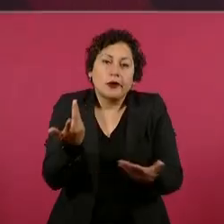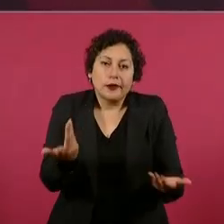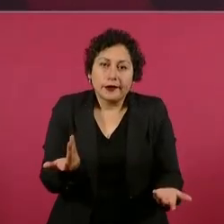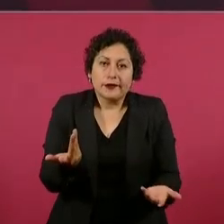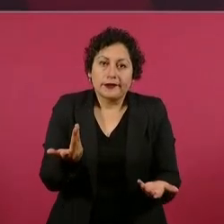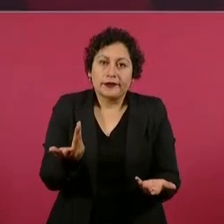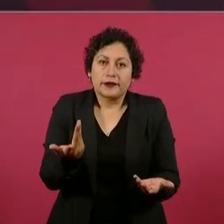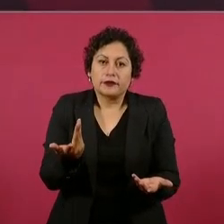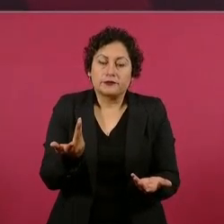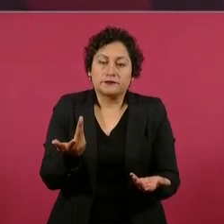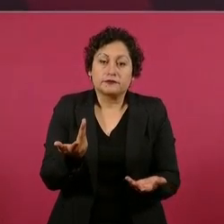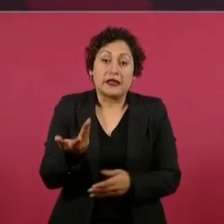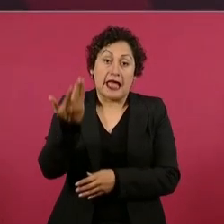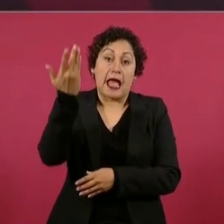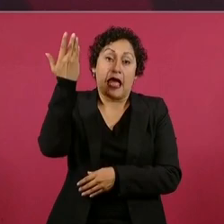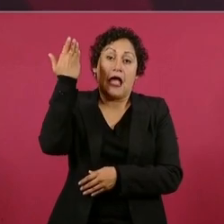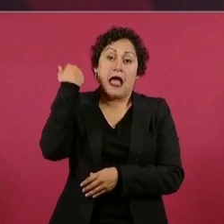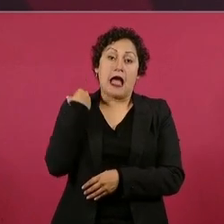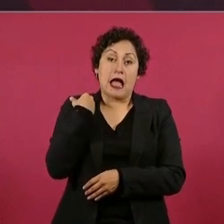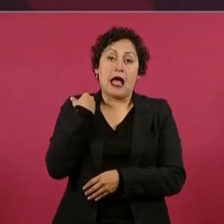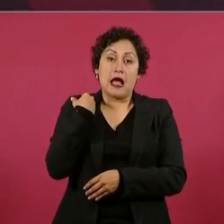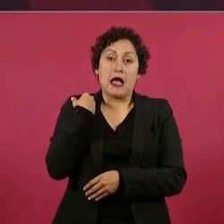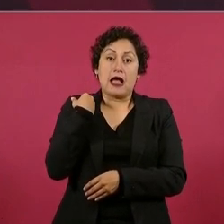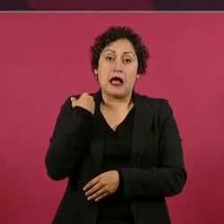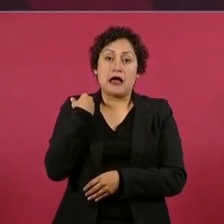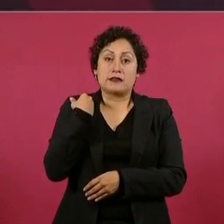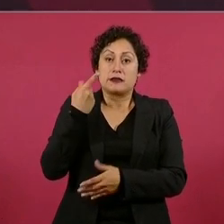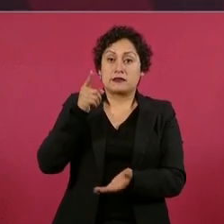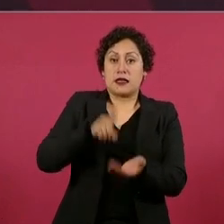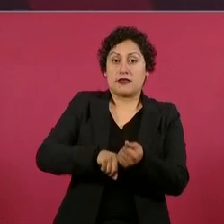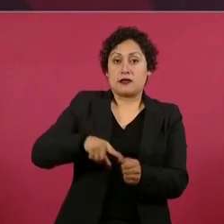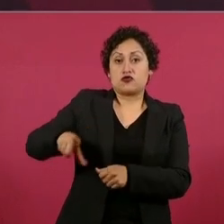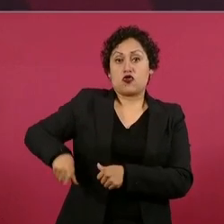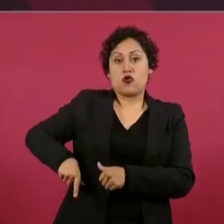los funcionarios del más alto nivel del gobierno.